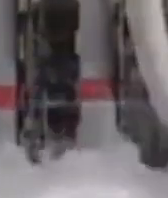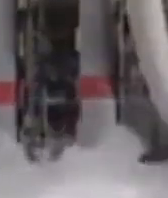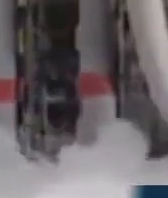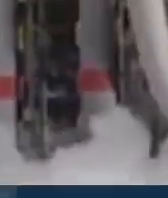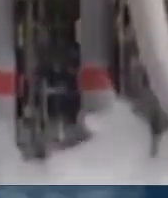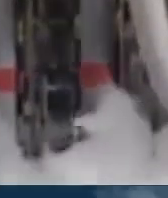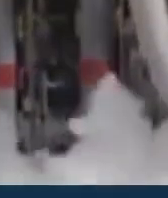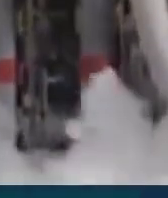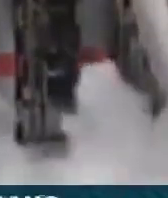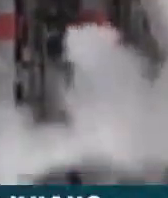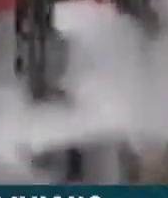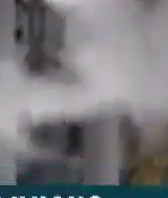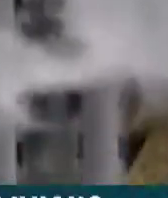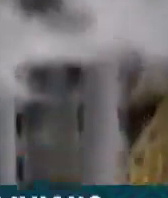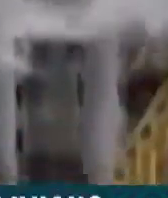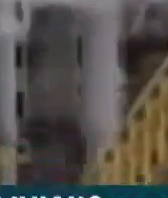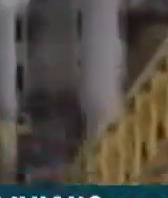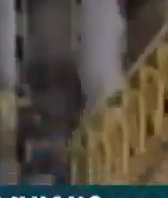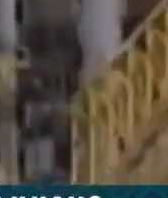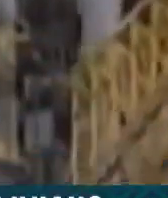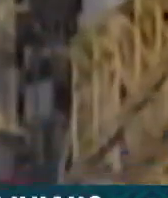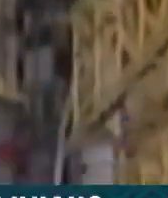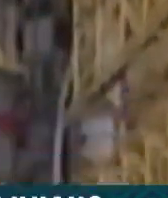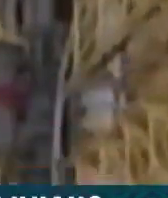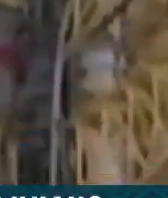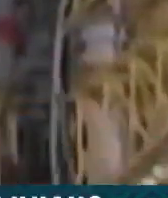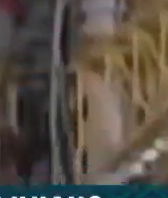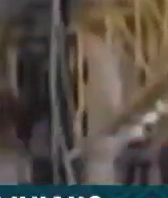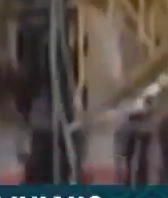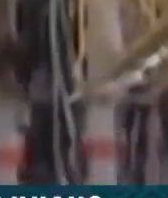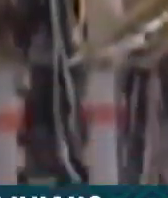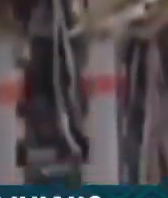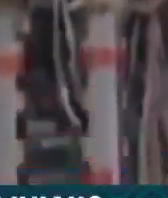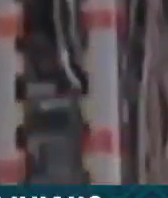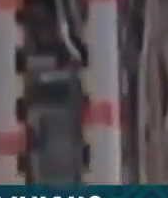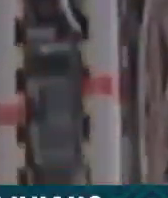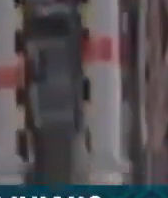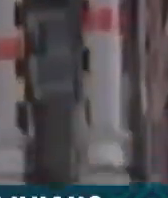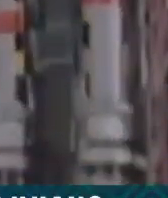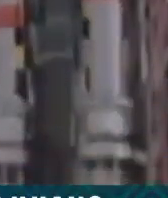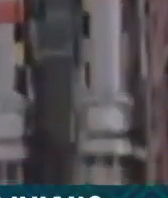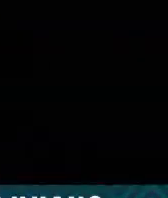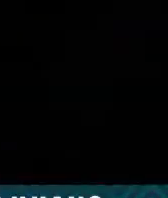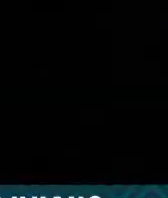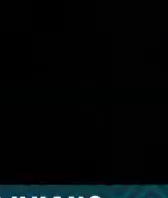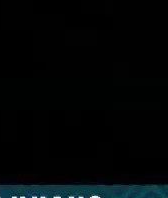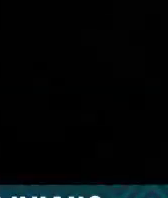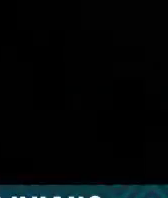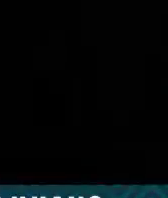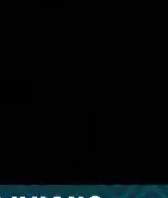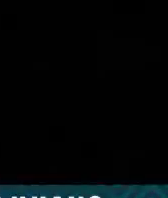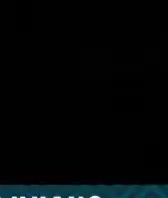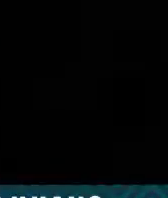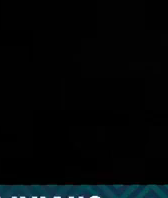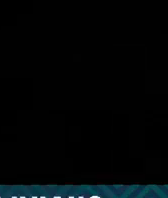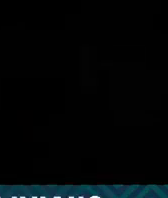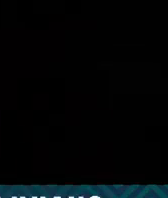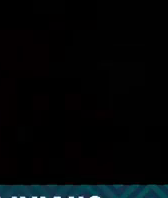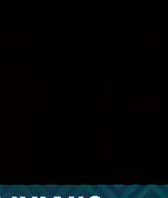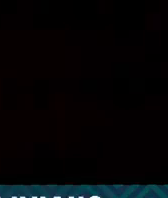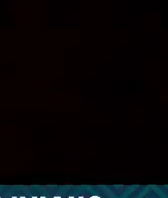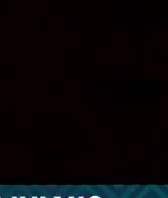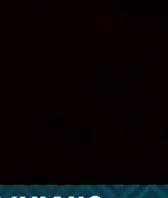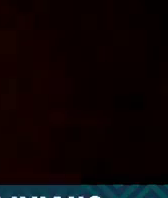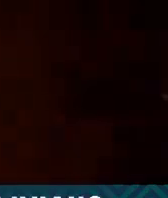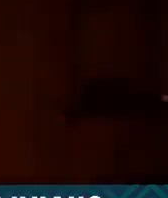El satélite Tupac Atari amplía su rango de acción gracias a un decreto supremo que fue aprobado en los últimos días, permitiendo que ahora el satélite realice el servicio